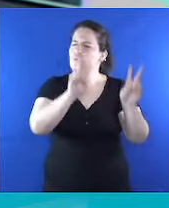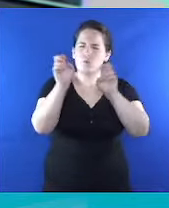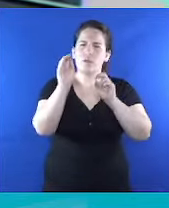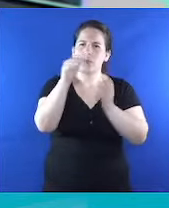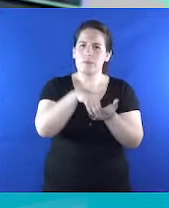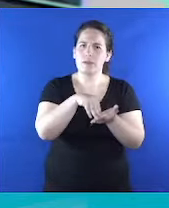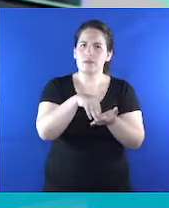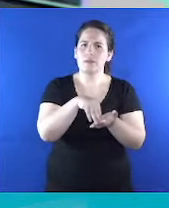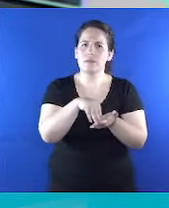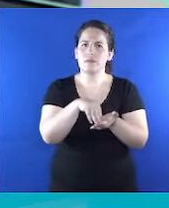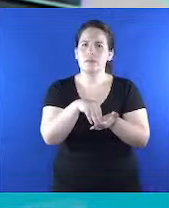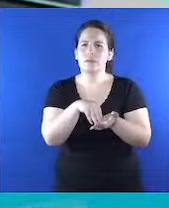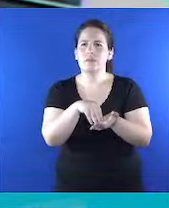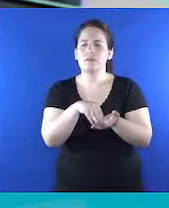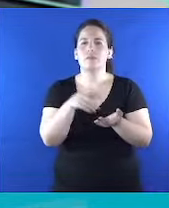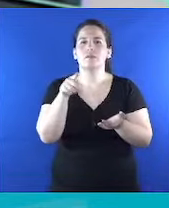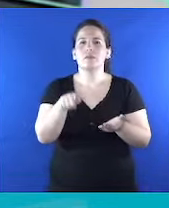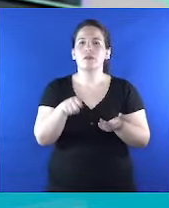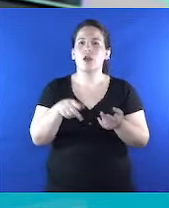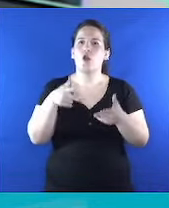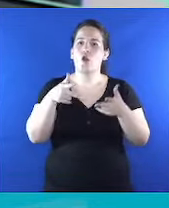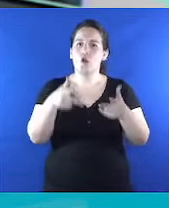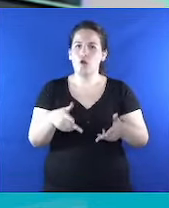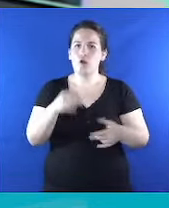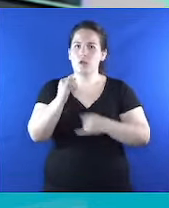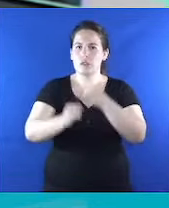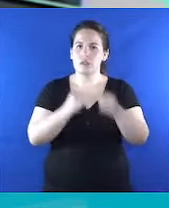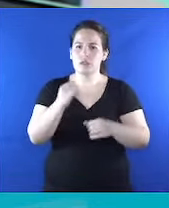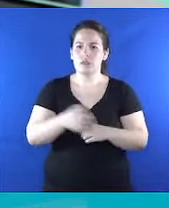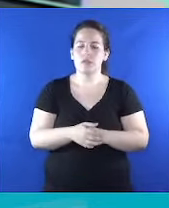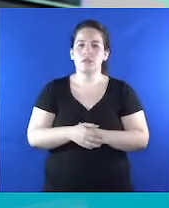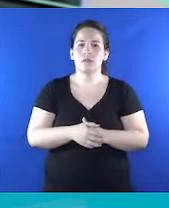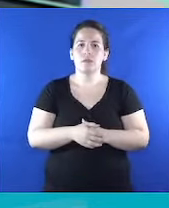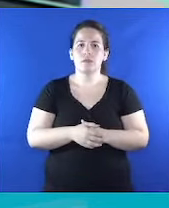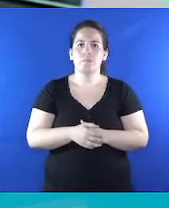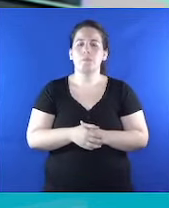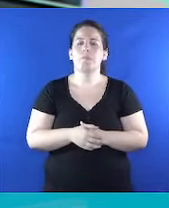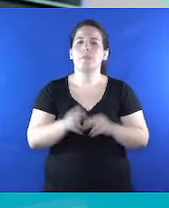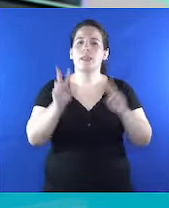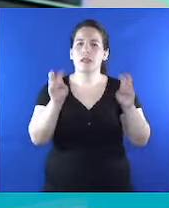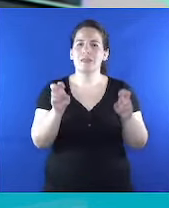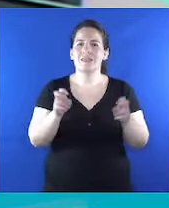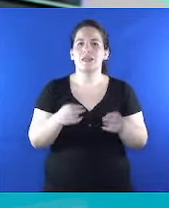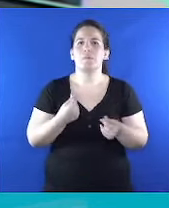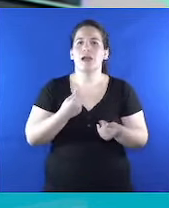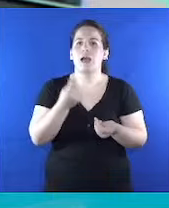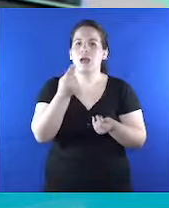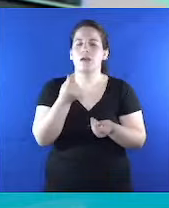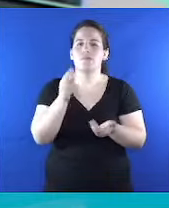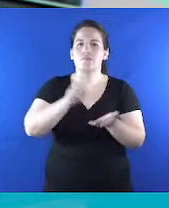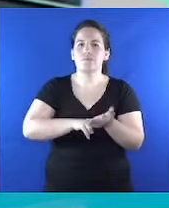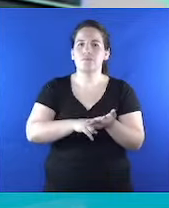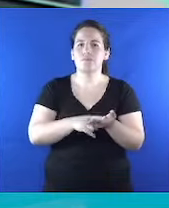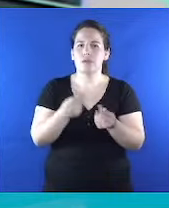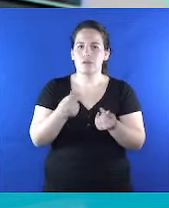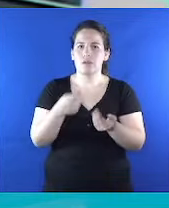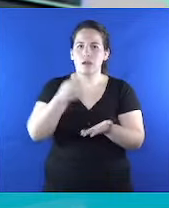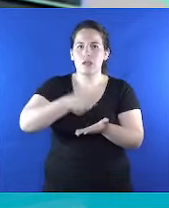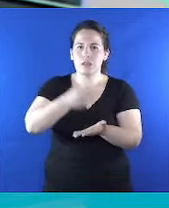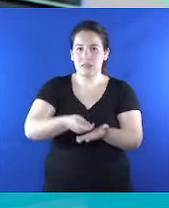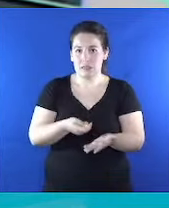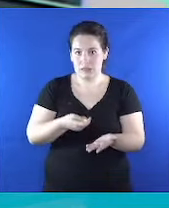más que se habló hoy sobre digo en distinto discurso tiene que ver con la tarifas digo y así